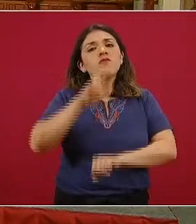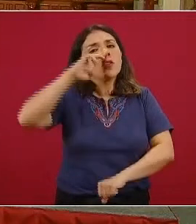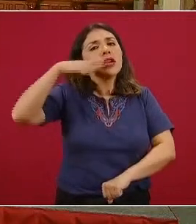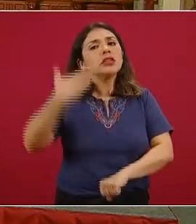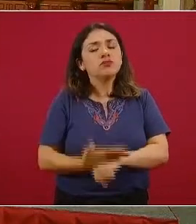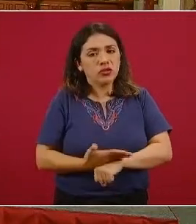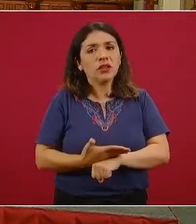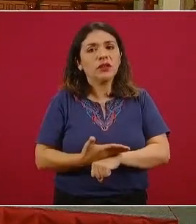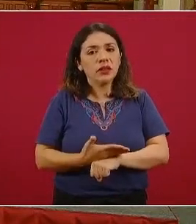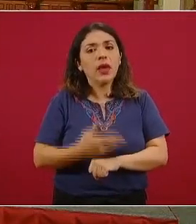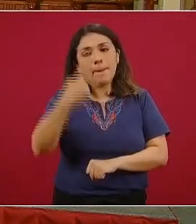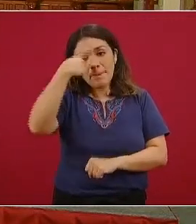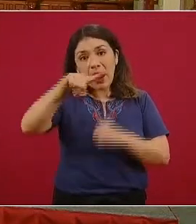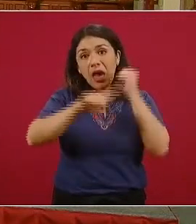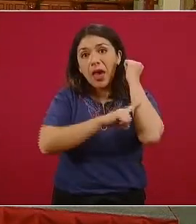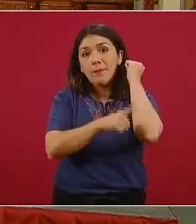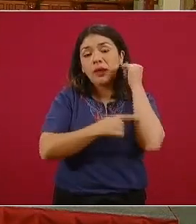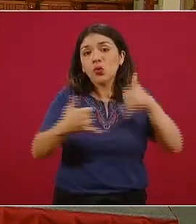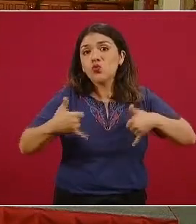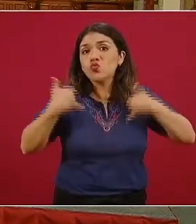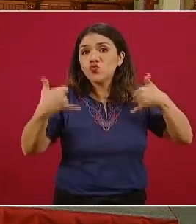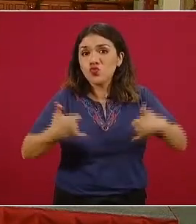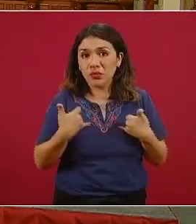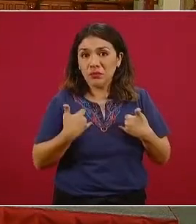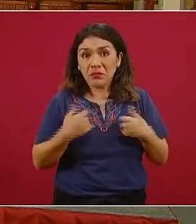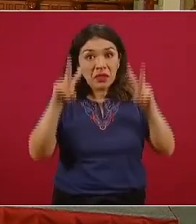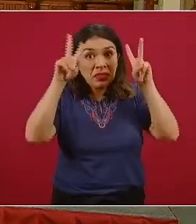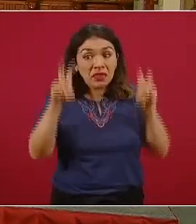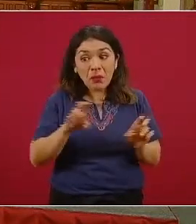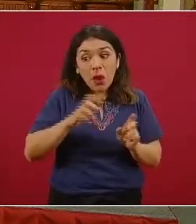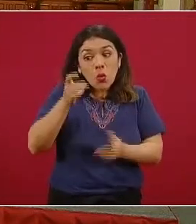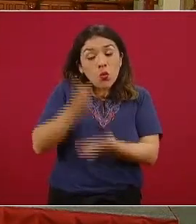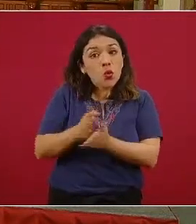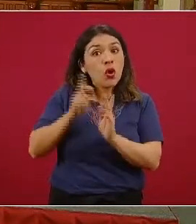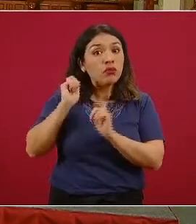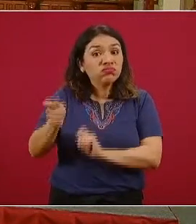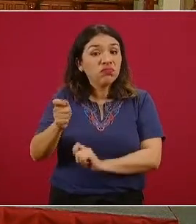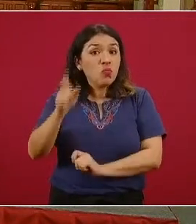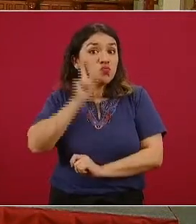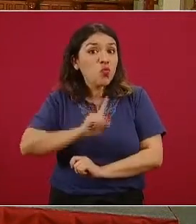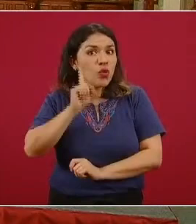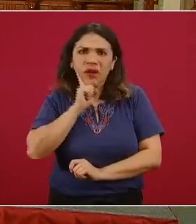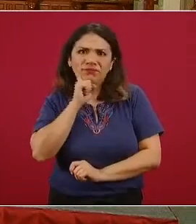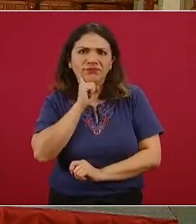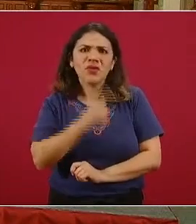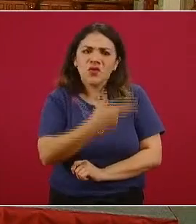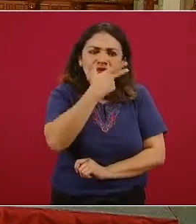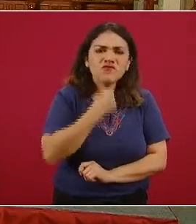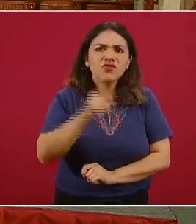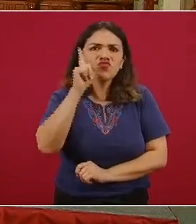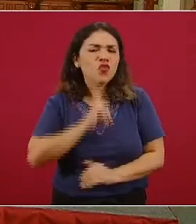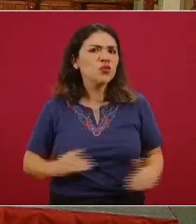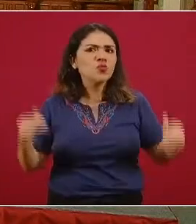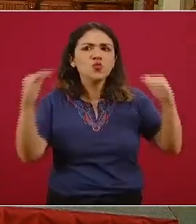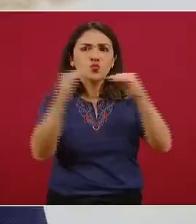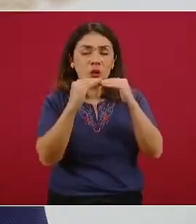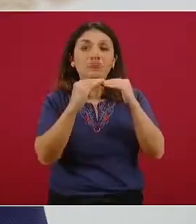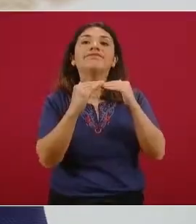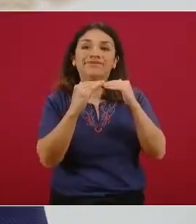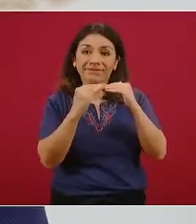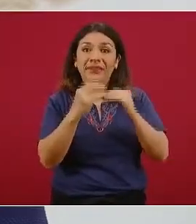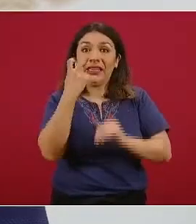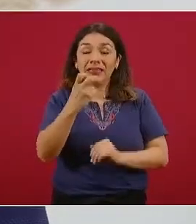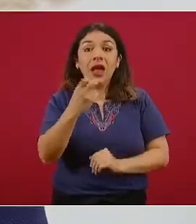responsabilidad del embarazo adolescente. No es un tema de mujeres, es un tema de hombres y de mujeres. Así que va el